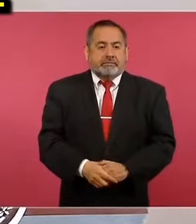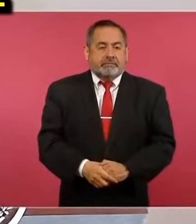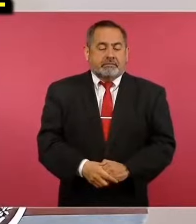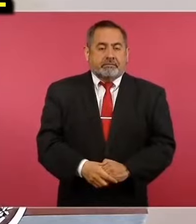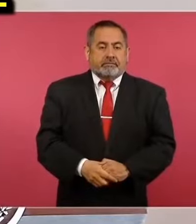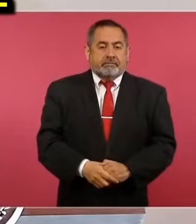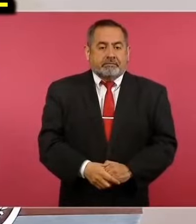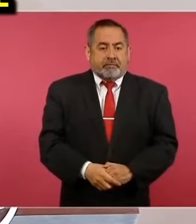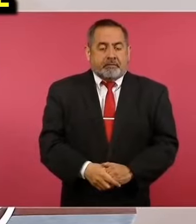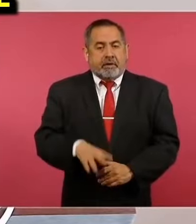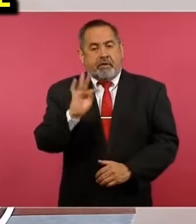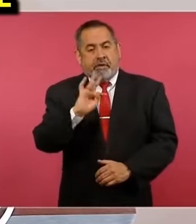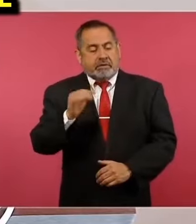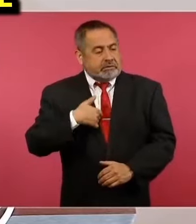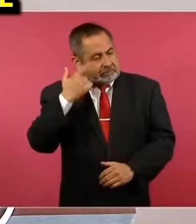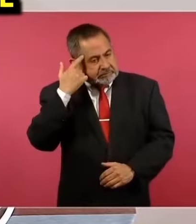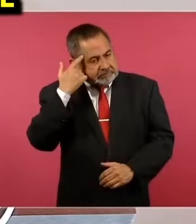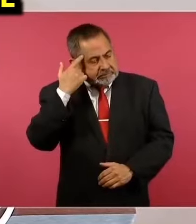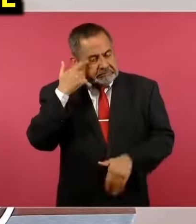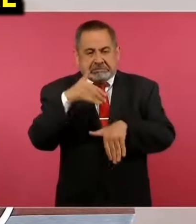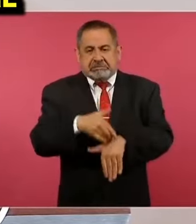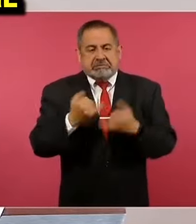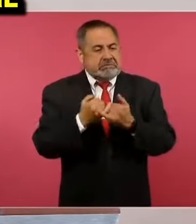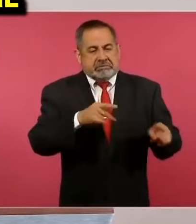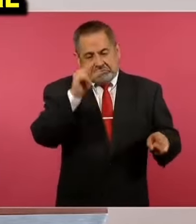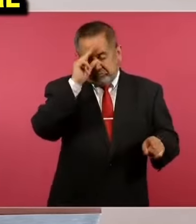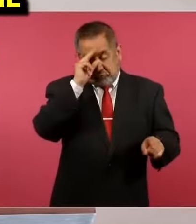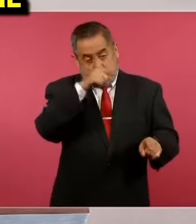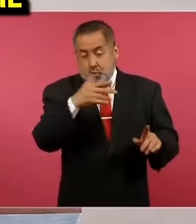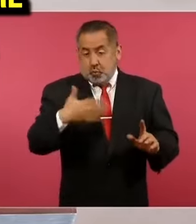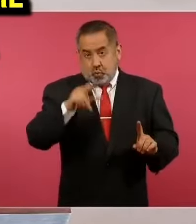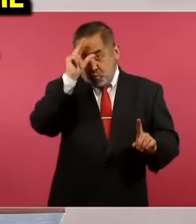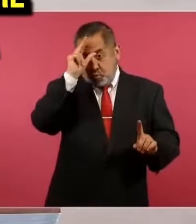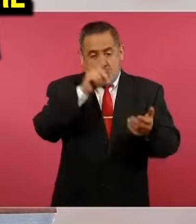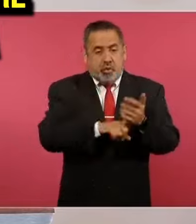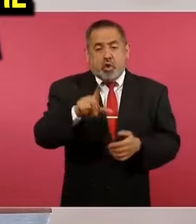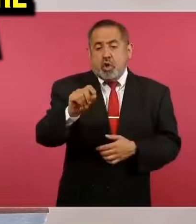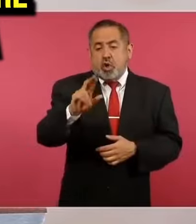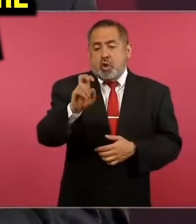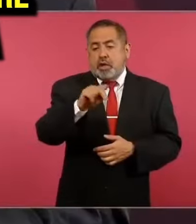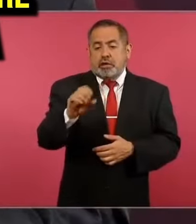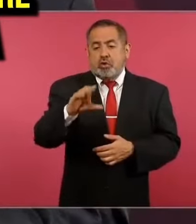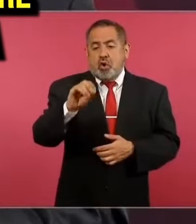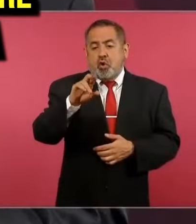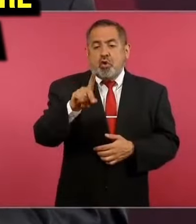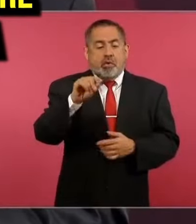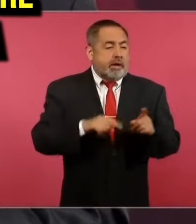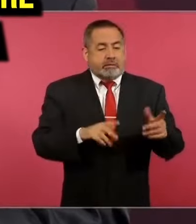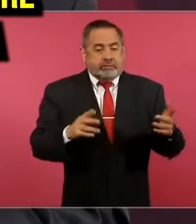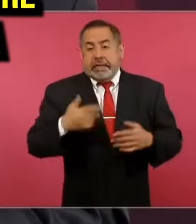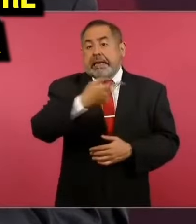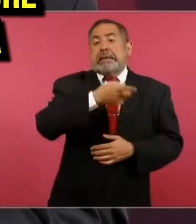le haríamos caso a este intelectual, ¿no?, brillante de Lorenzo Córdoba, que